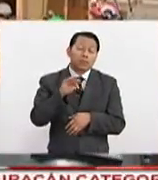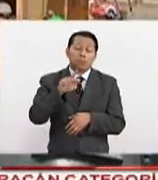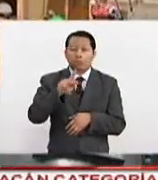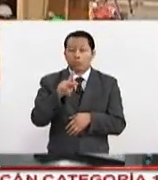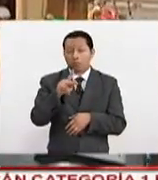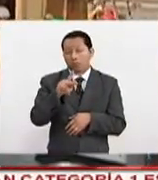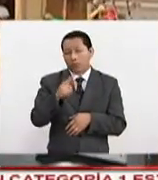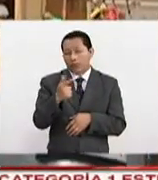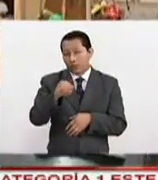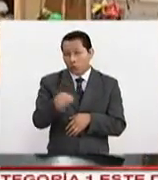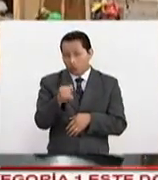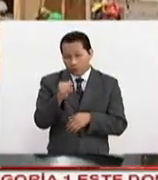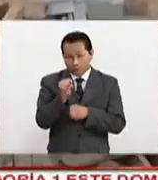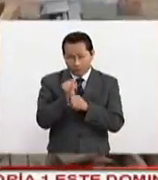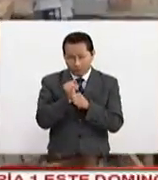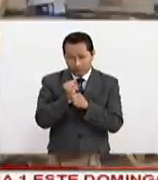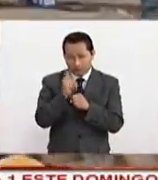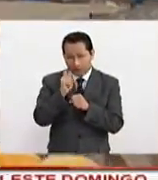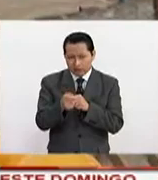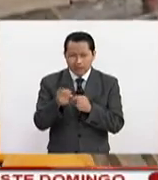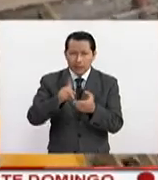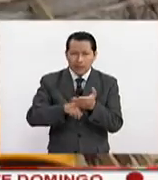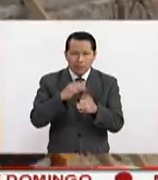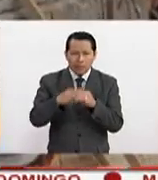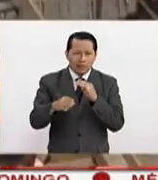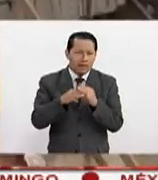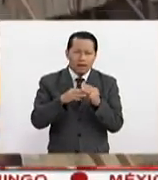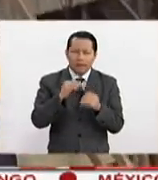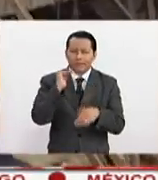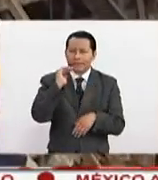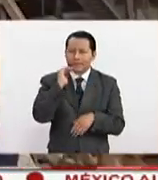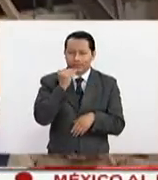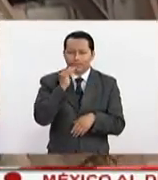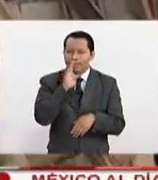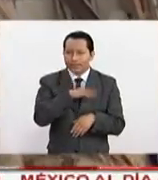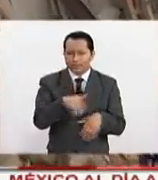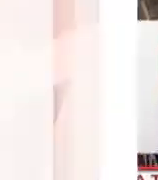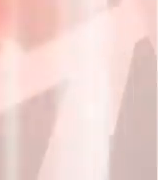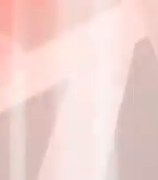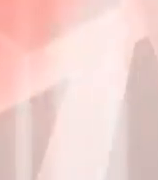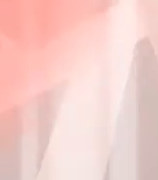que en el inmueble se utilizó material deficiente para su edificación.